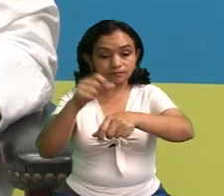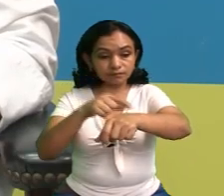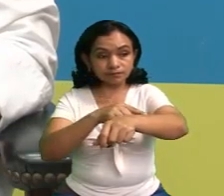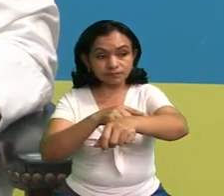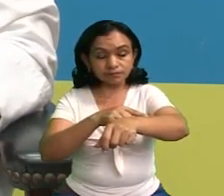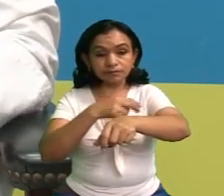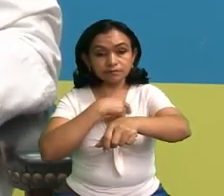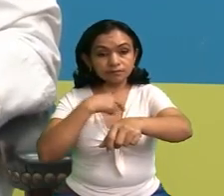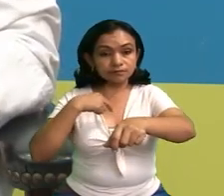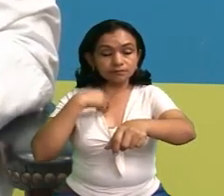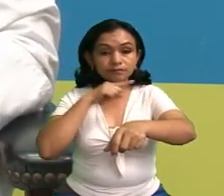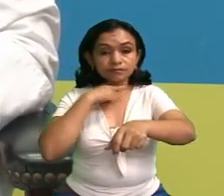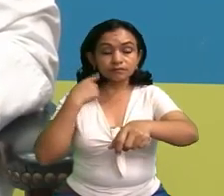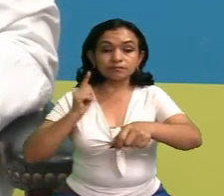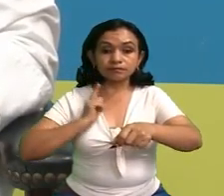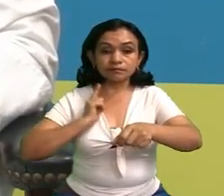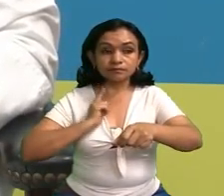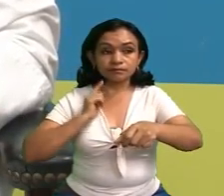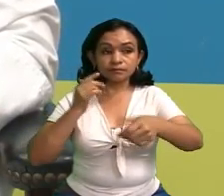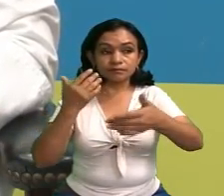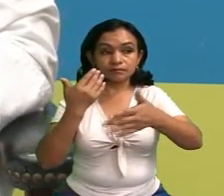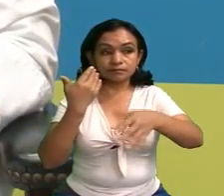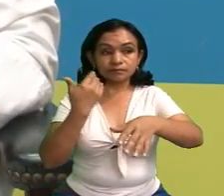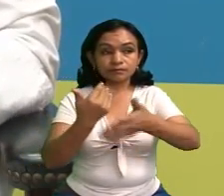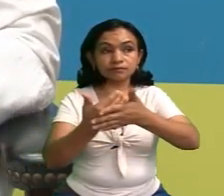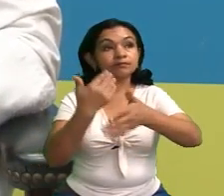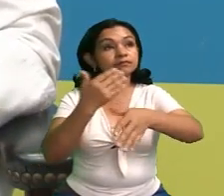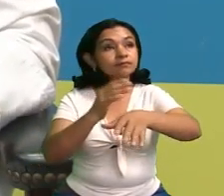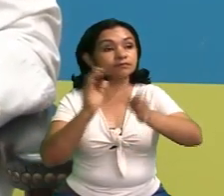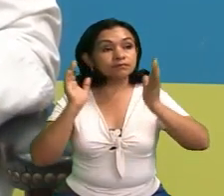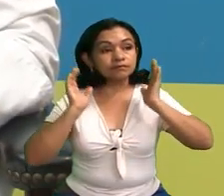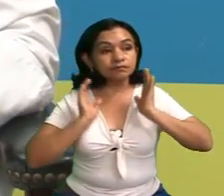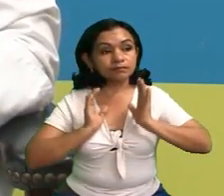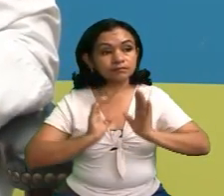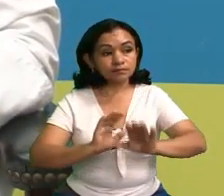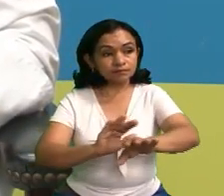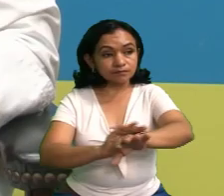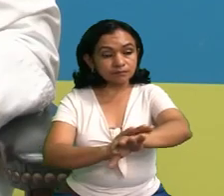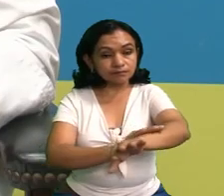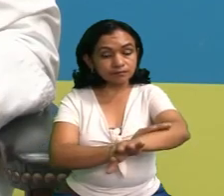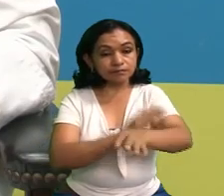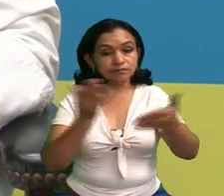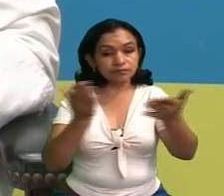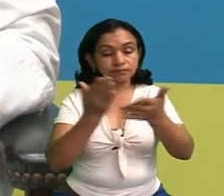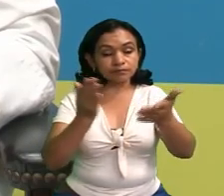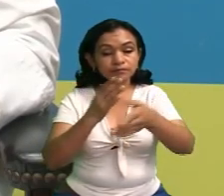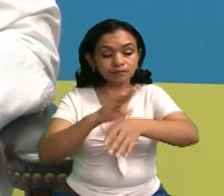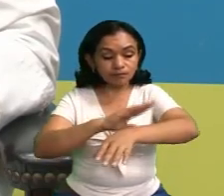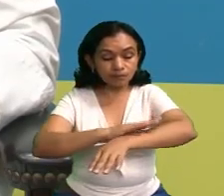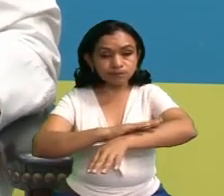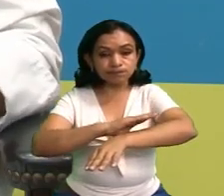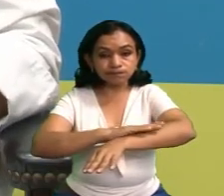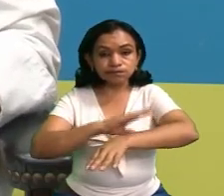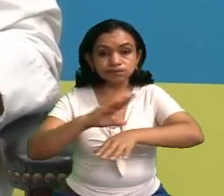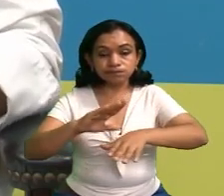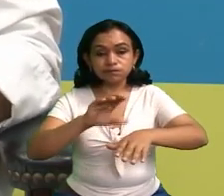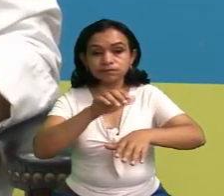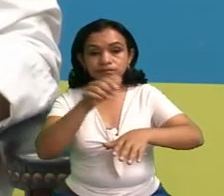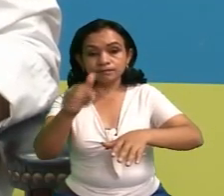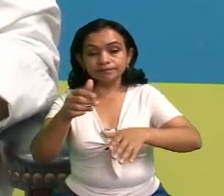es realmente mantener el calor corporal, otra también nos sirve como acolchonamiento hacia